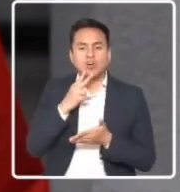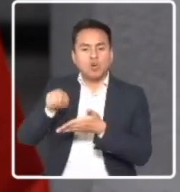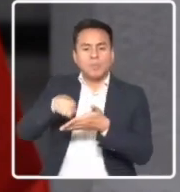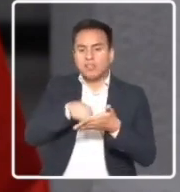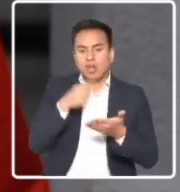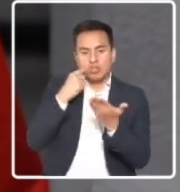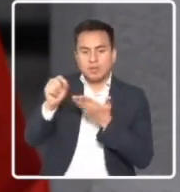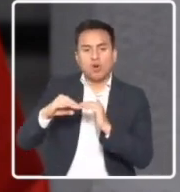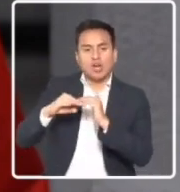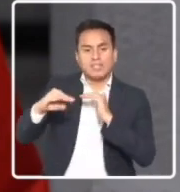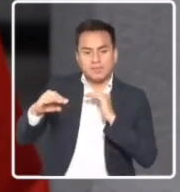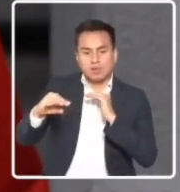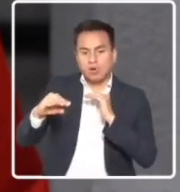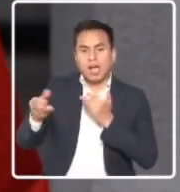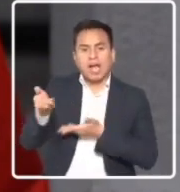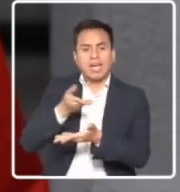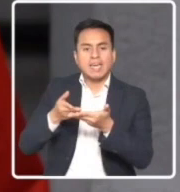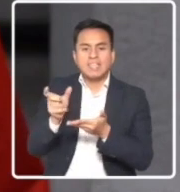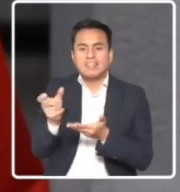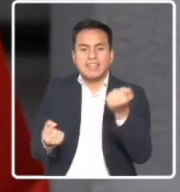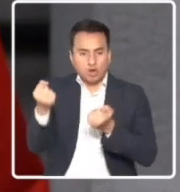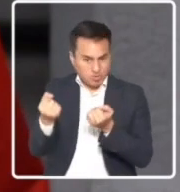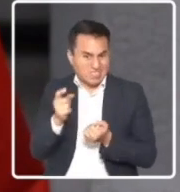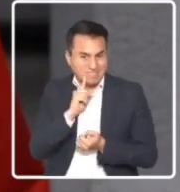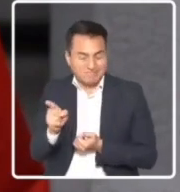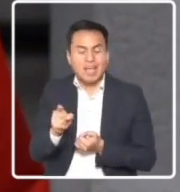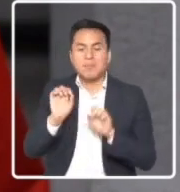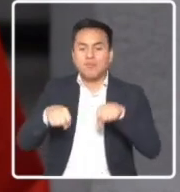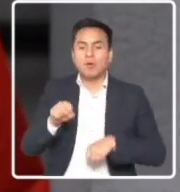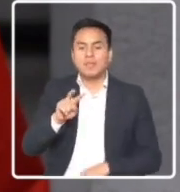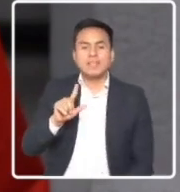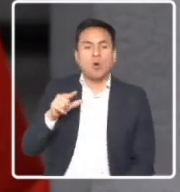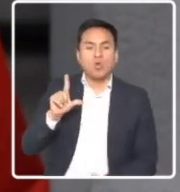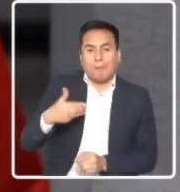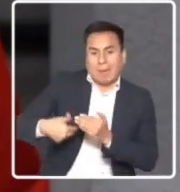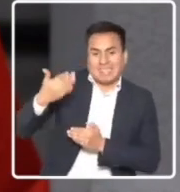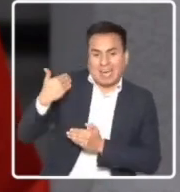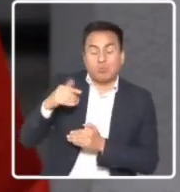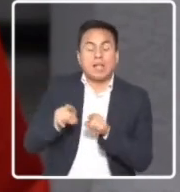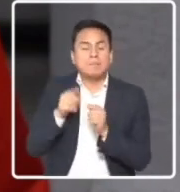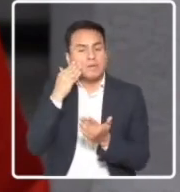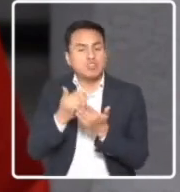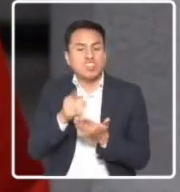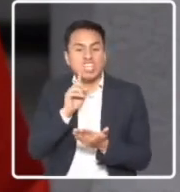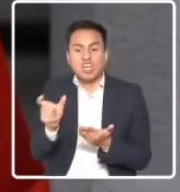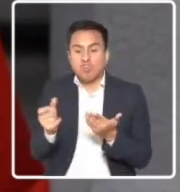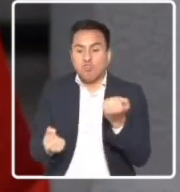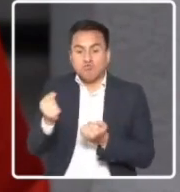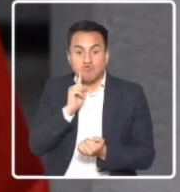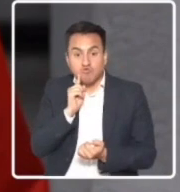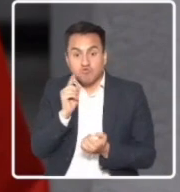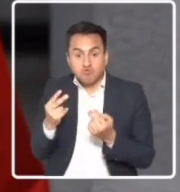sobre reconocimiento recíproco y canje de licencias de conducir que se aprobó el 27 de julio pasado, que va en beneficio de quienes poseen licencias